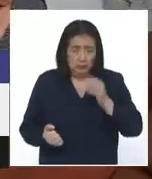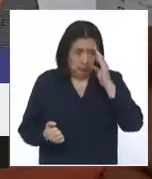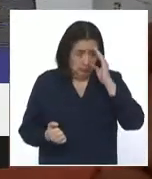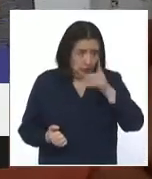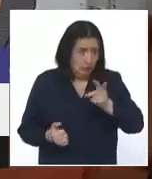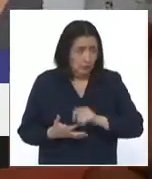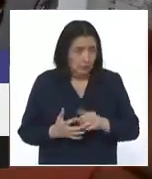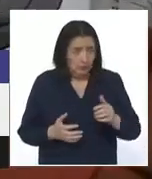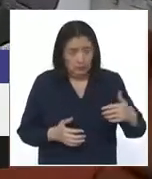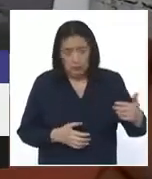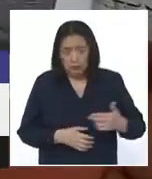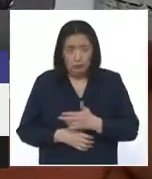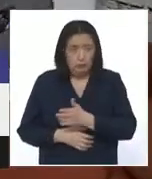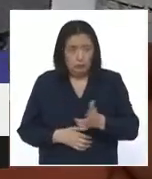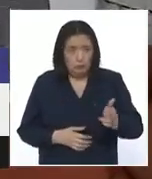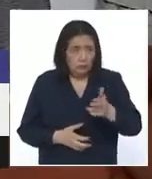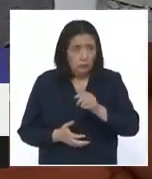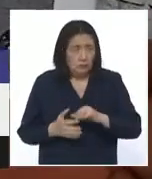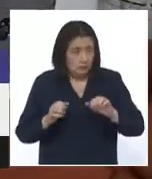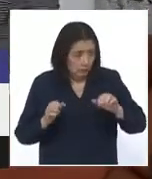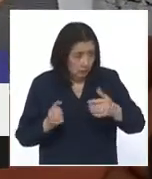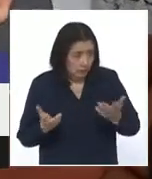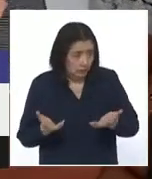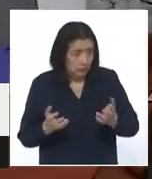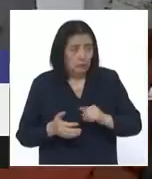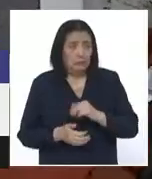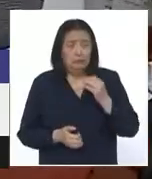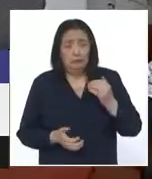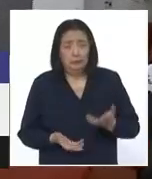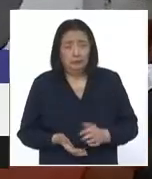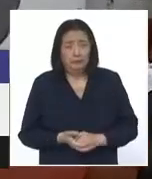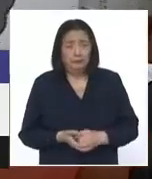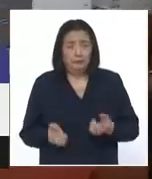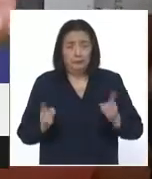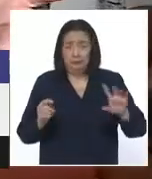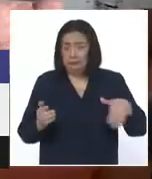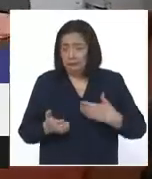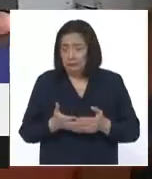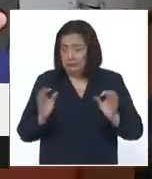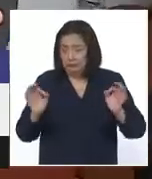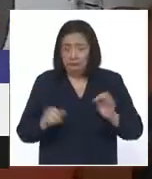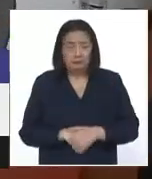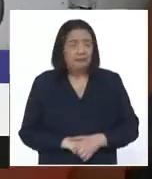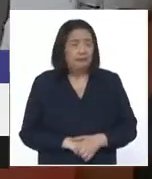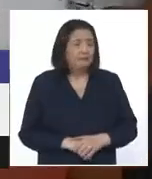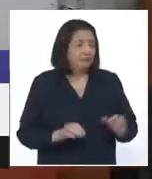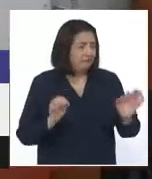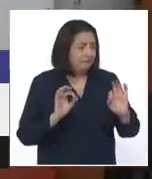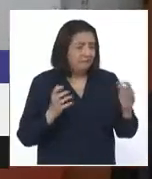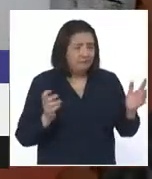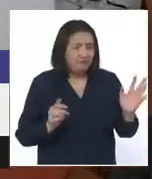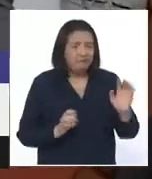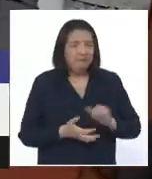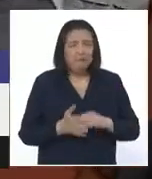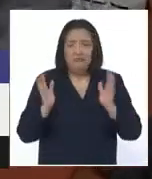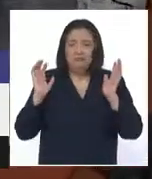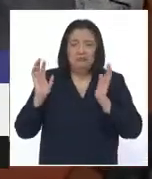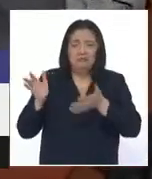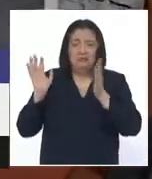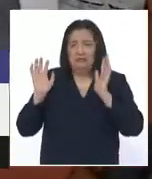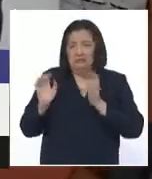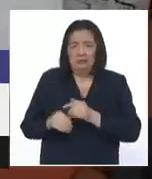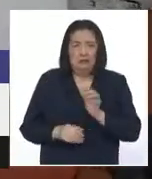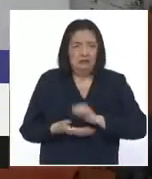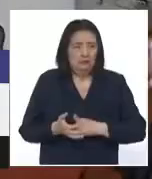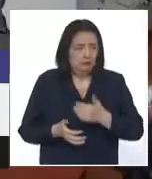patrullaje constante aquí, iba a haber un patrullero en estas últimas horas, y cuando hemos llegado no hay nada. No, no hay nadie, prácticamente nos dejaron en